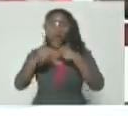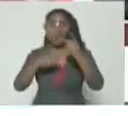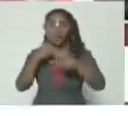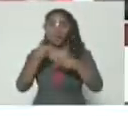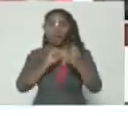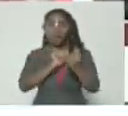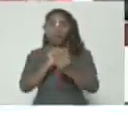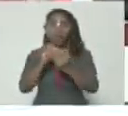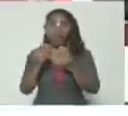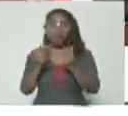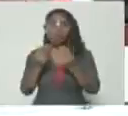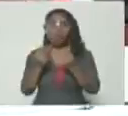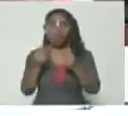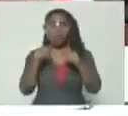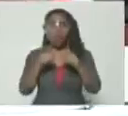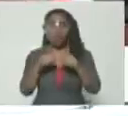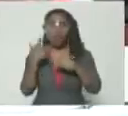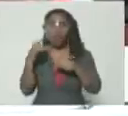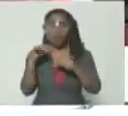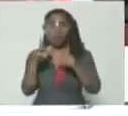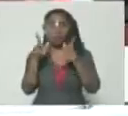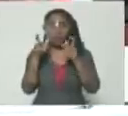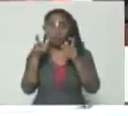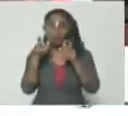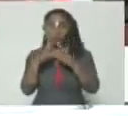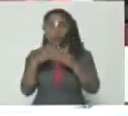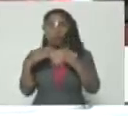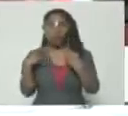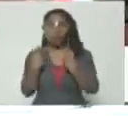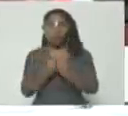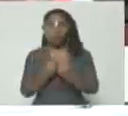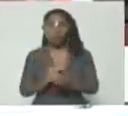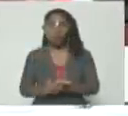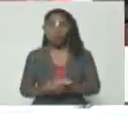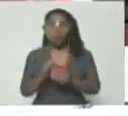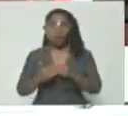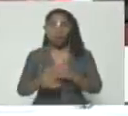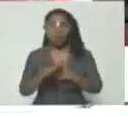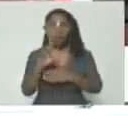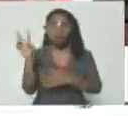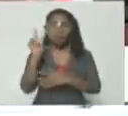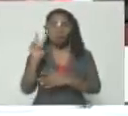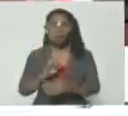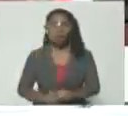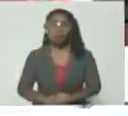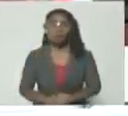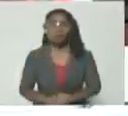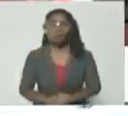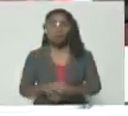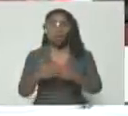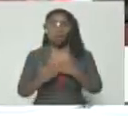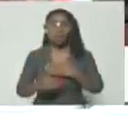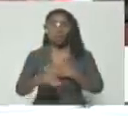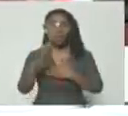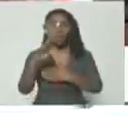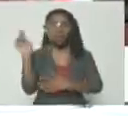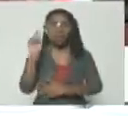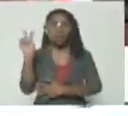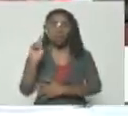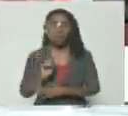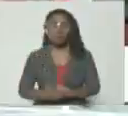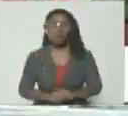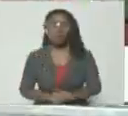diálogo económico, y aquí está la receptividad, todos juntos, a avanzar por Venezuela. Avanzar por